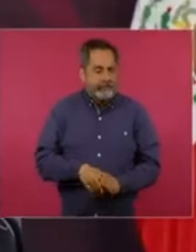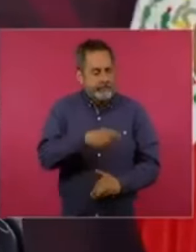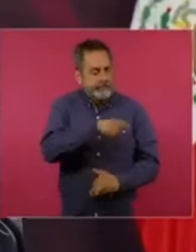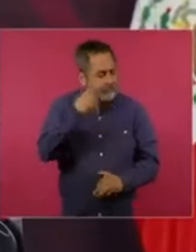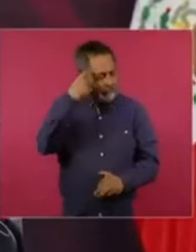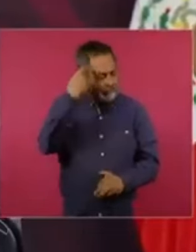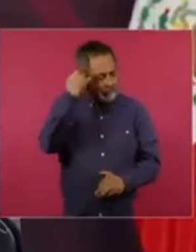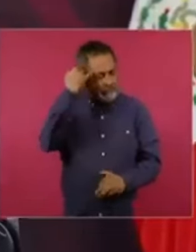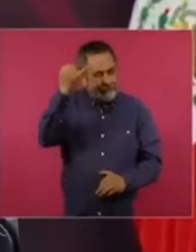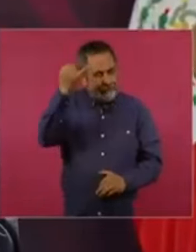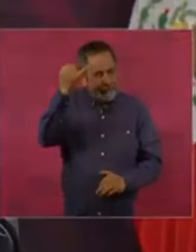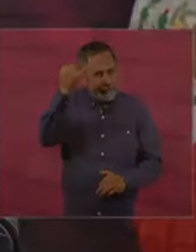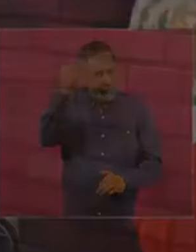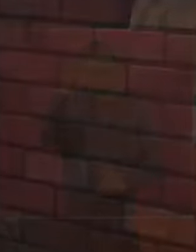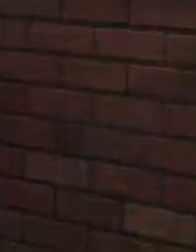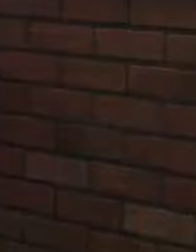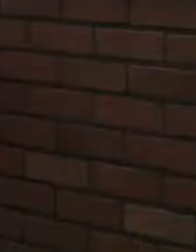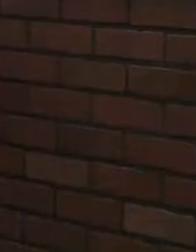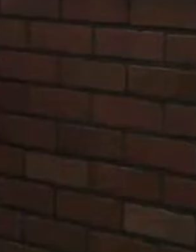pensamientos, malas influencias.